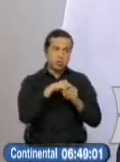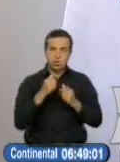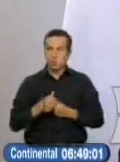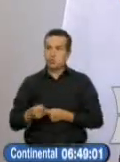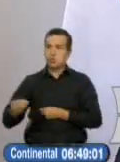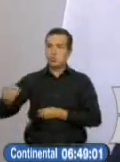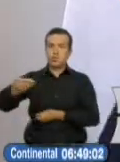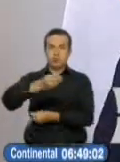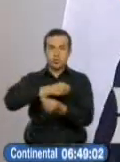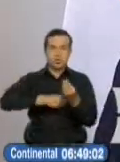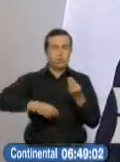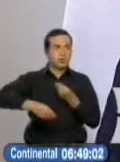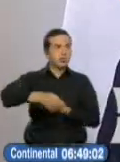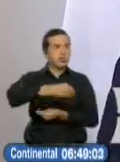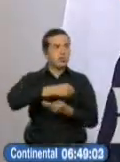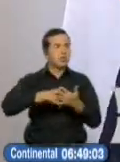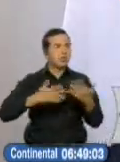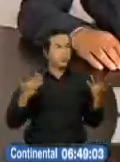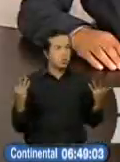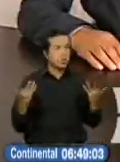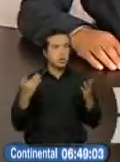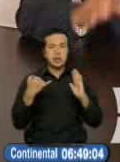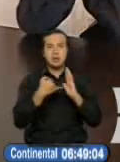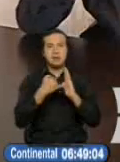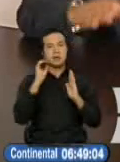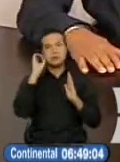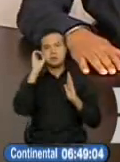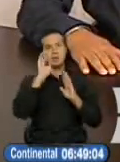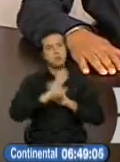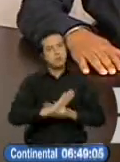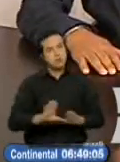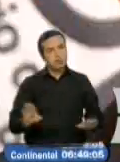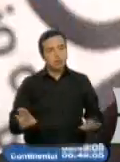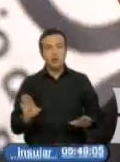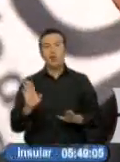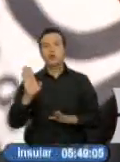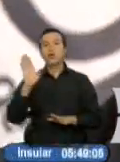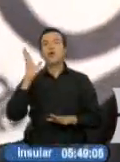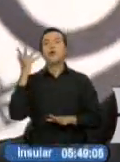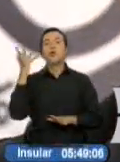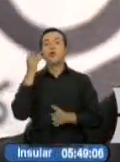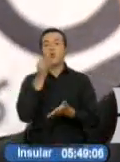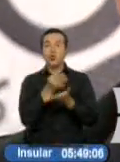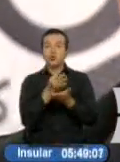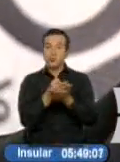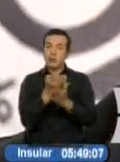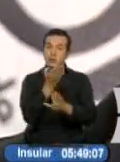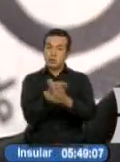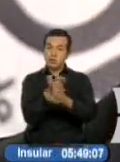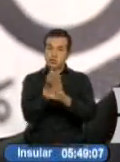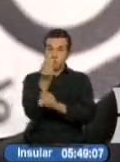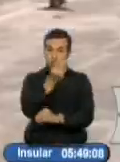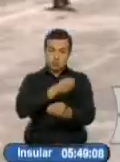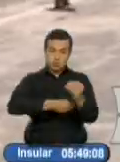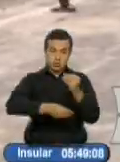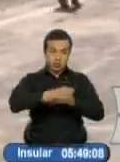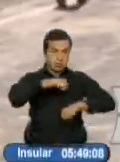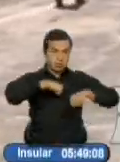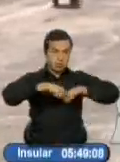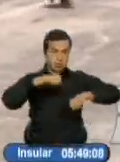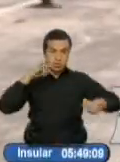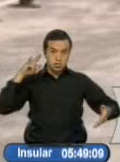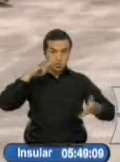bolsillo, lo mejor es que simplemente tengamos cero de IVA. Cotopaxi estará a cargo de proponer una solución que le dé rentabilidad a las operaciones